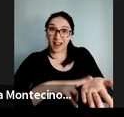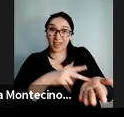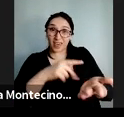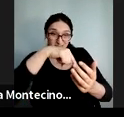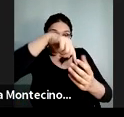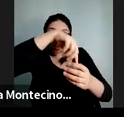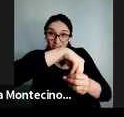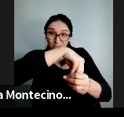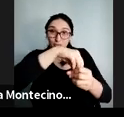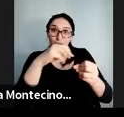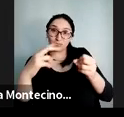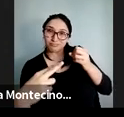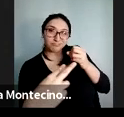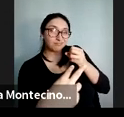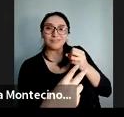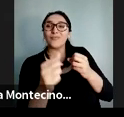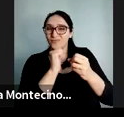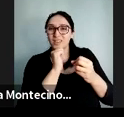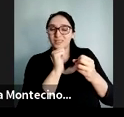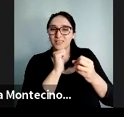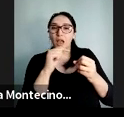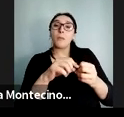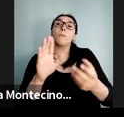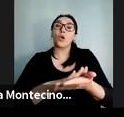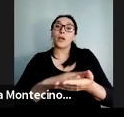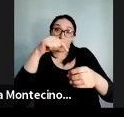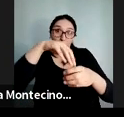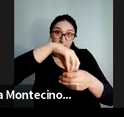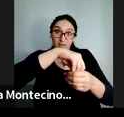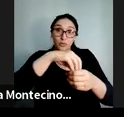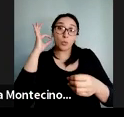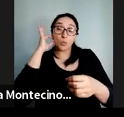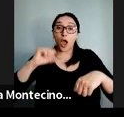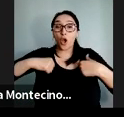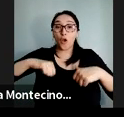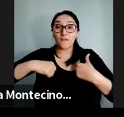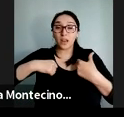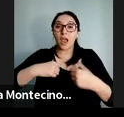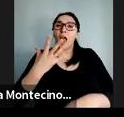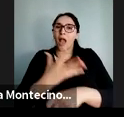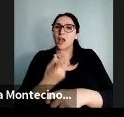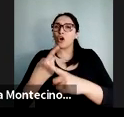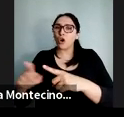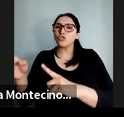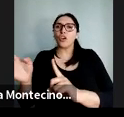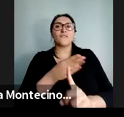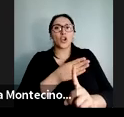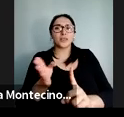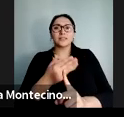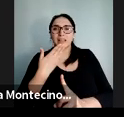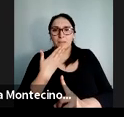No visibilizan la realidad de que, por ejemplo, las adolescentes mujeres están viviendo otro tipo de violencias por sobre sus